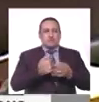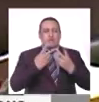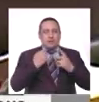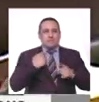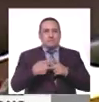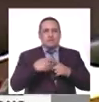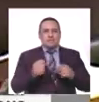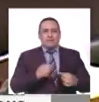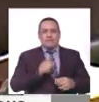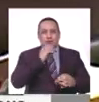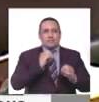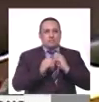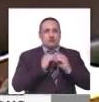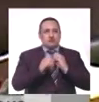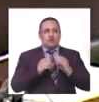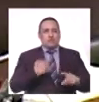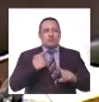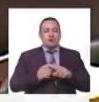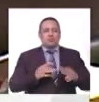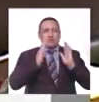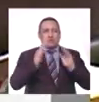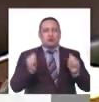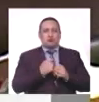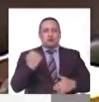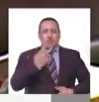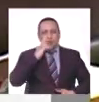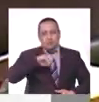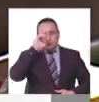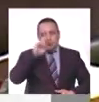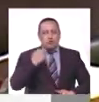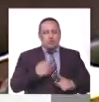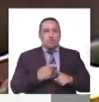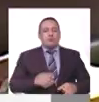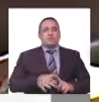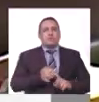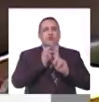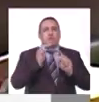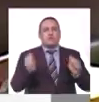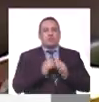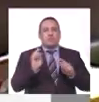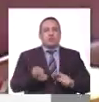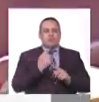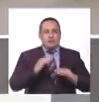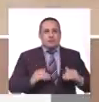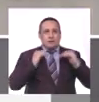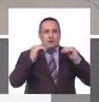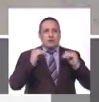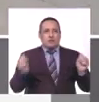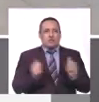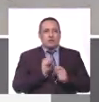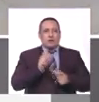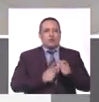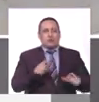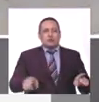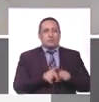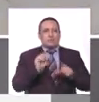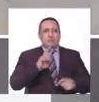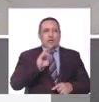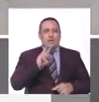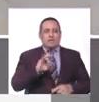brechas de inequidad por su atención a nivel nacional con prioridad en el primer nivel de atención. Los pacientes con